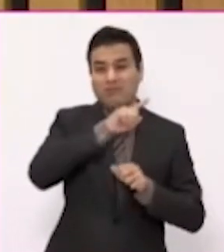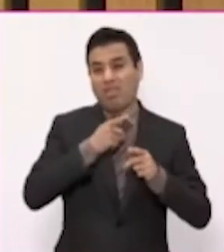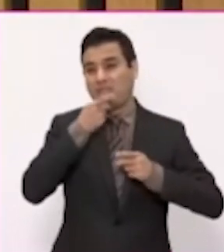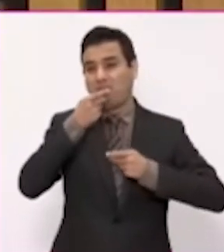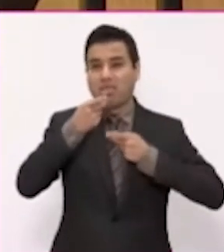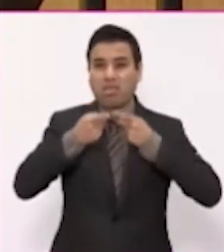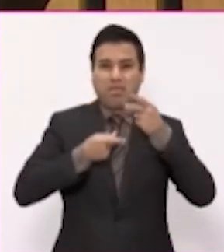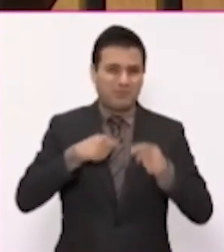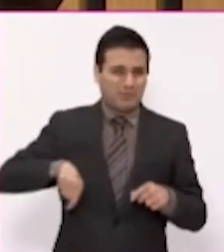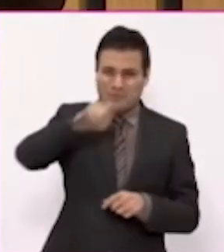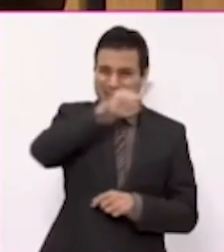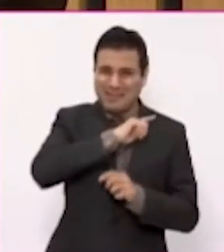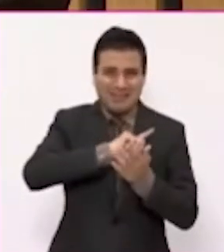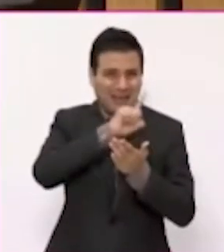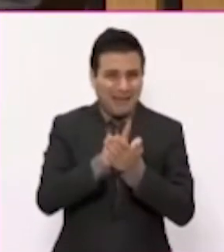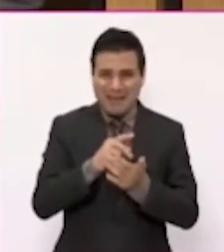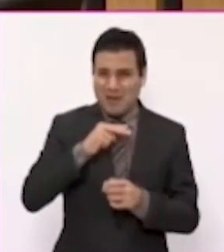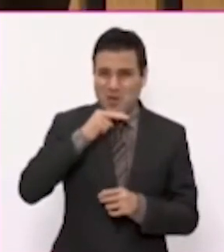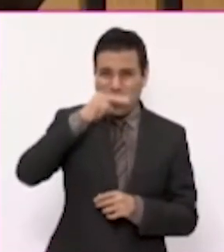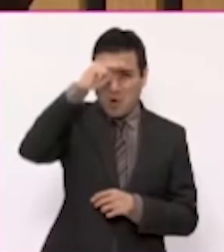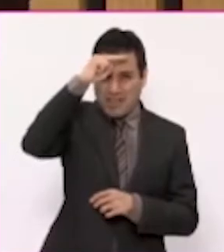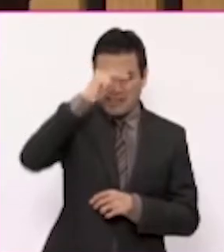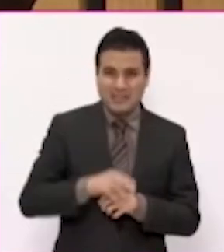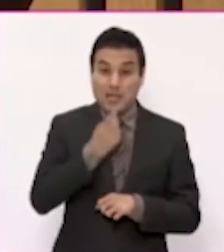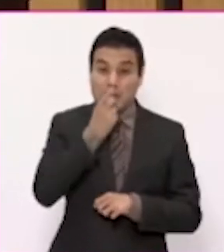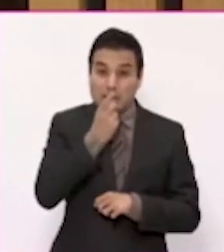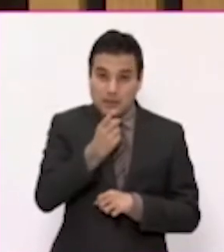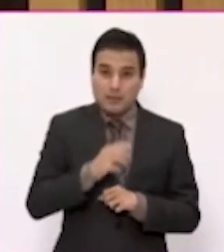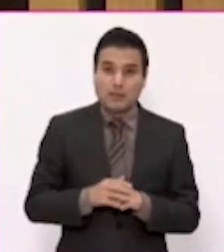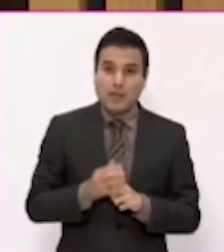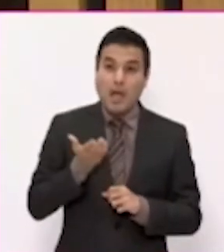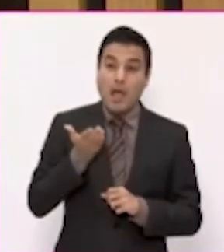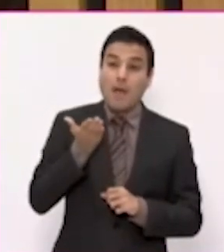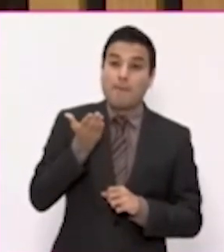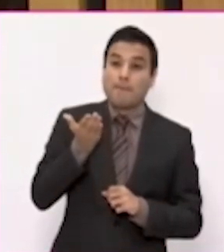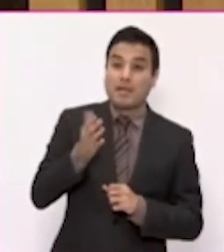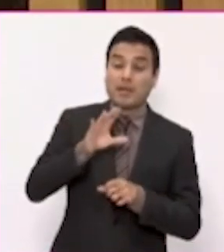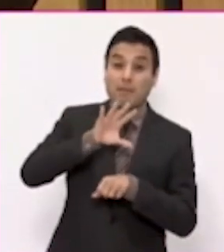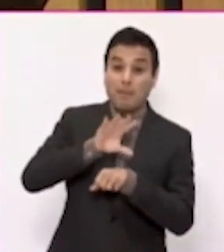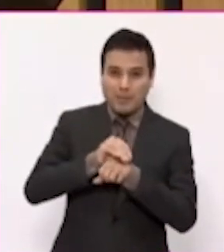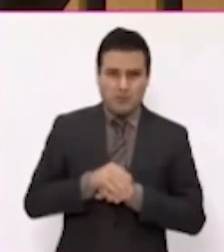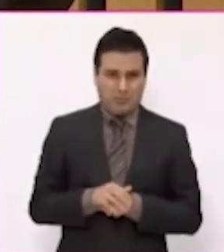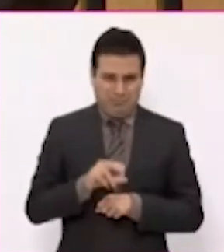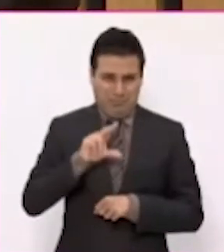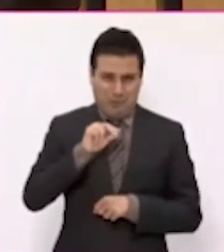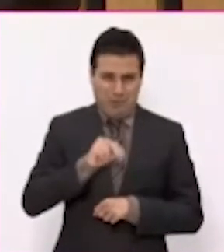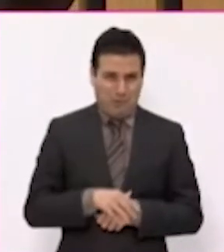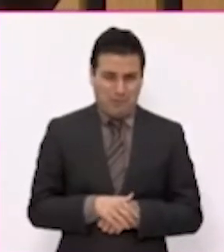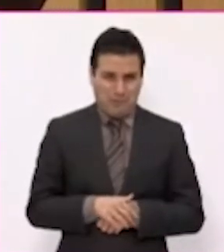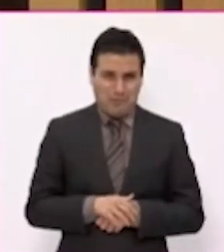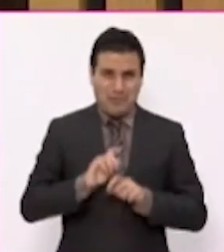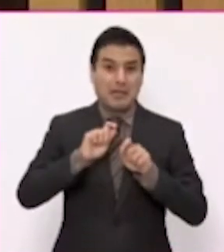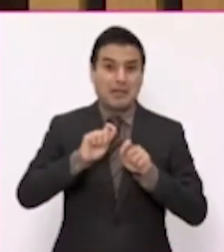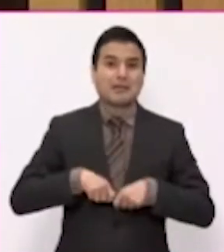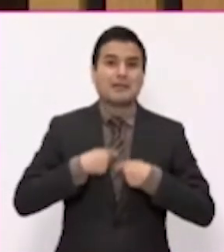absoluta ignorancia de la ley que tenemos que pedir licencia cuando la normatividad establece que solo se le puede dar licencia a un cuarto